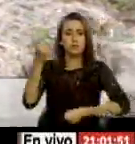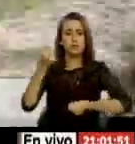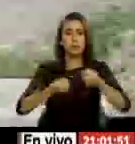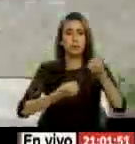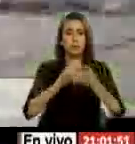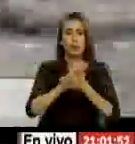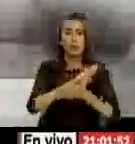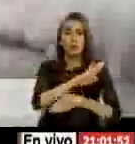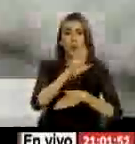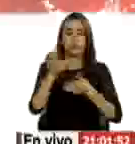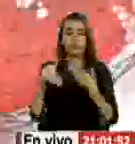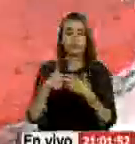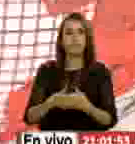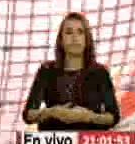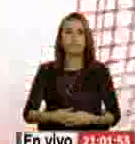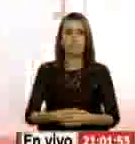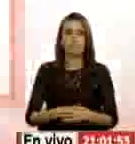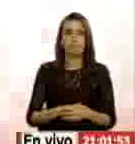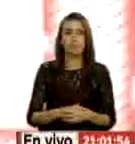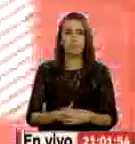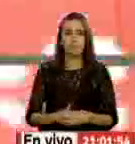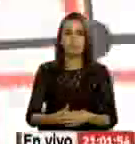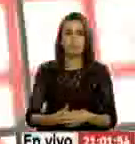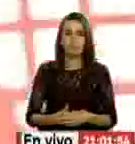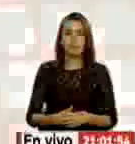la República.